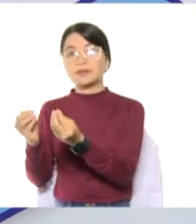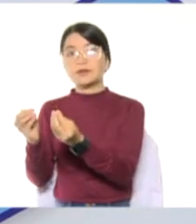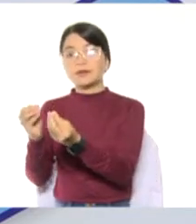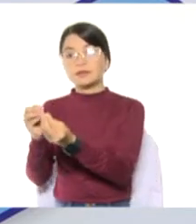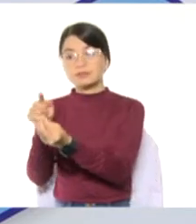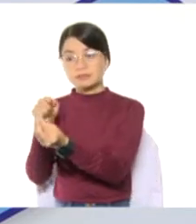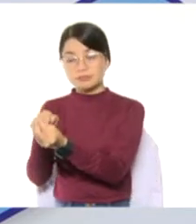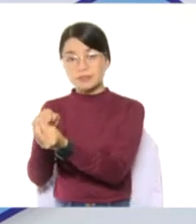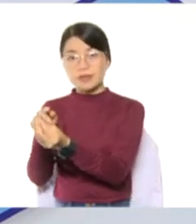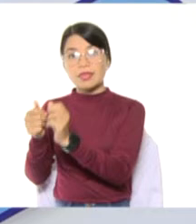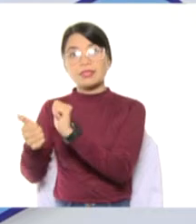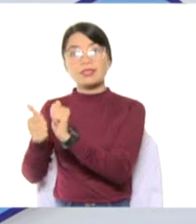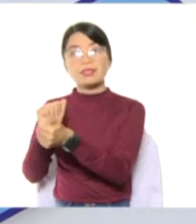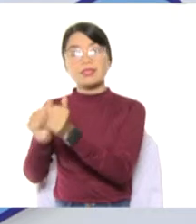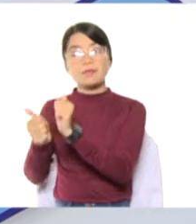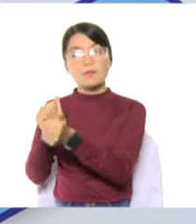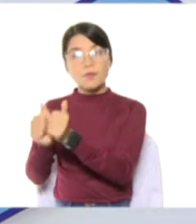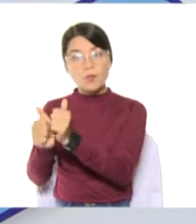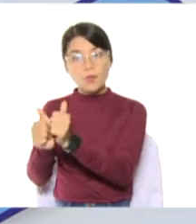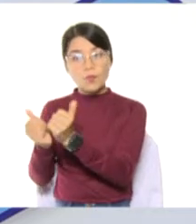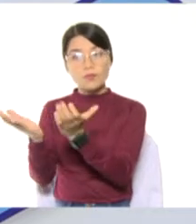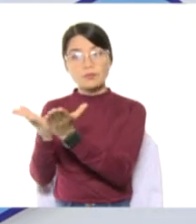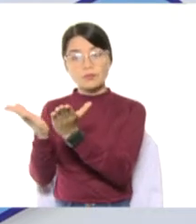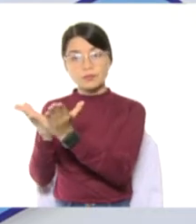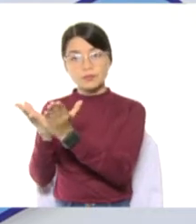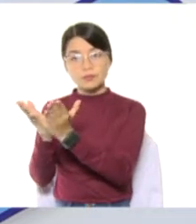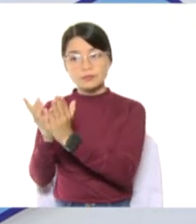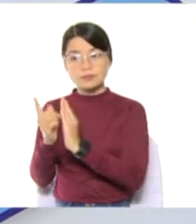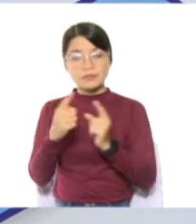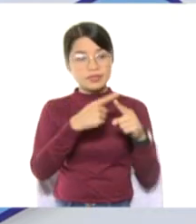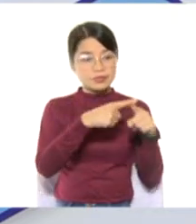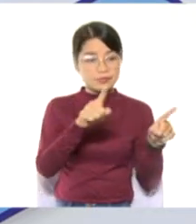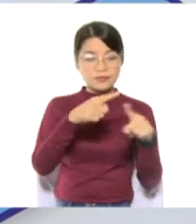instituciones educativas. La mayoría de nuestros estudiantes en